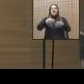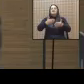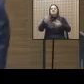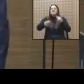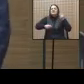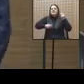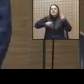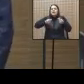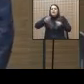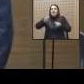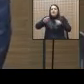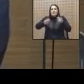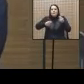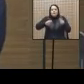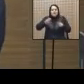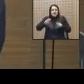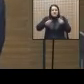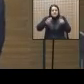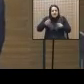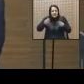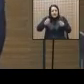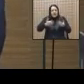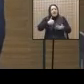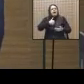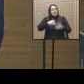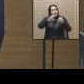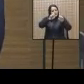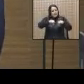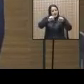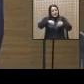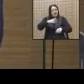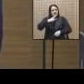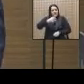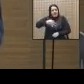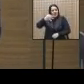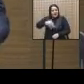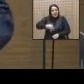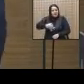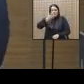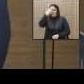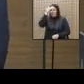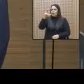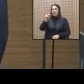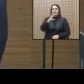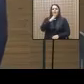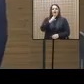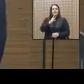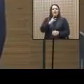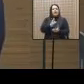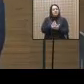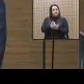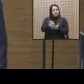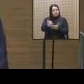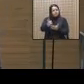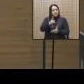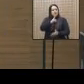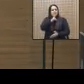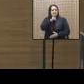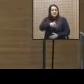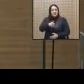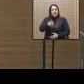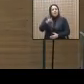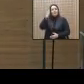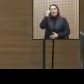hacer? ¿Hay posibilidades reales? ¿Por qué no hablan con la verdad? ¿Por qué no piden la palabra y